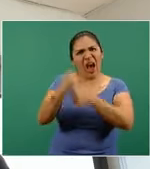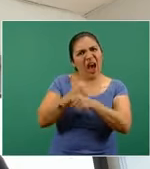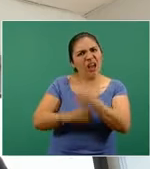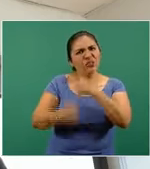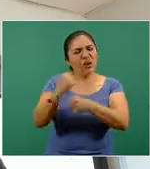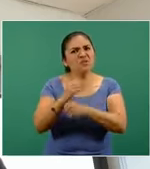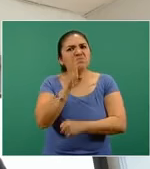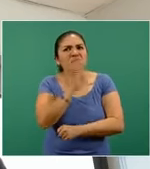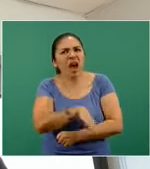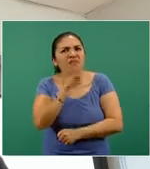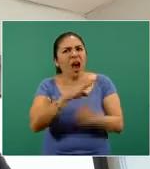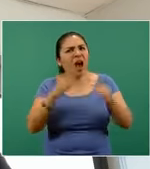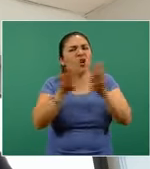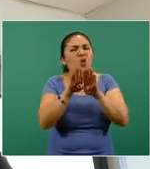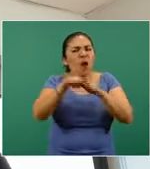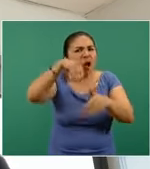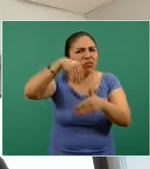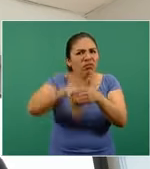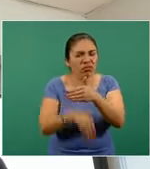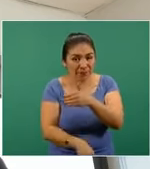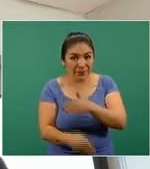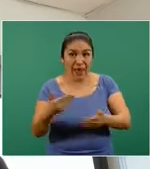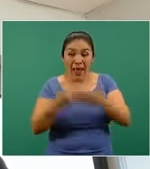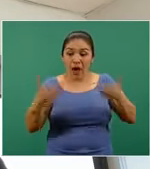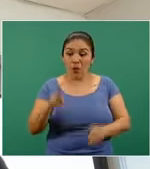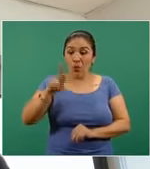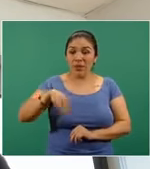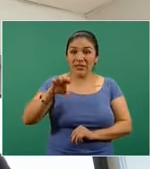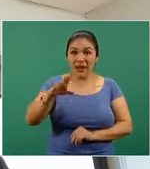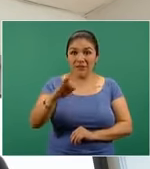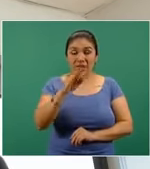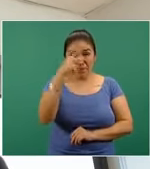la mala nutrición. Desde UNICEF en México nos